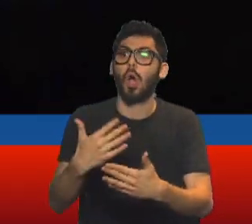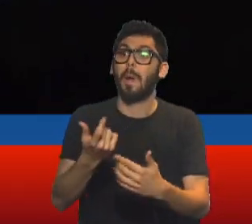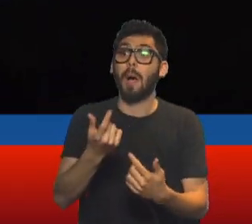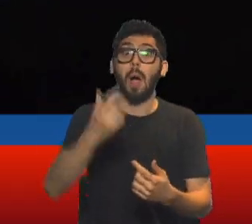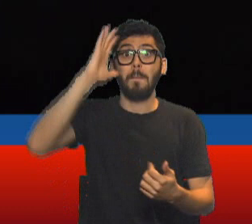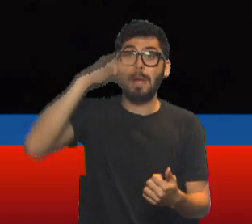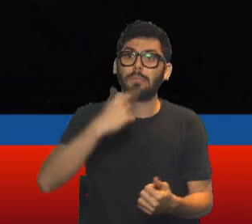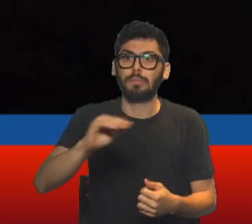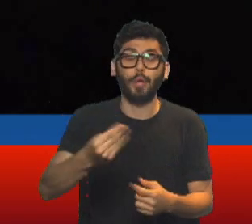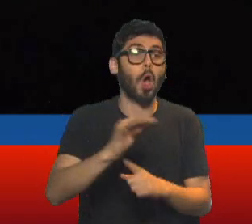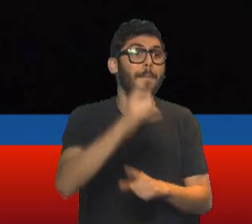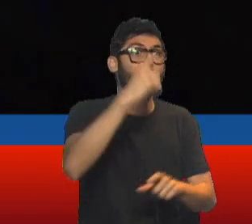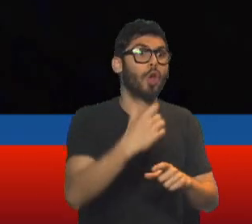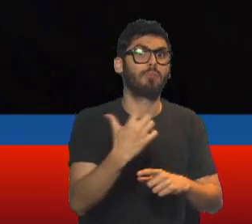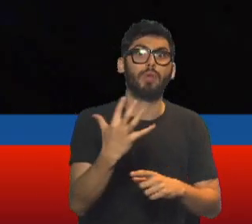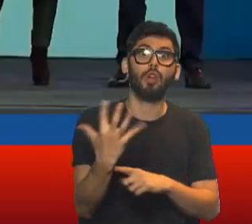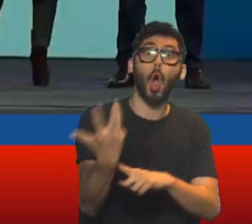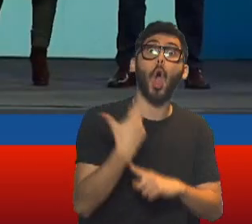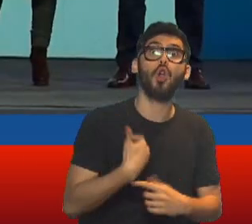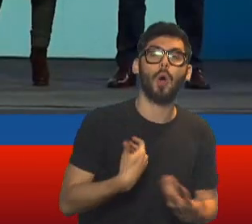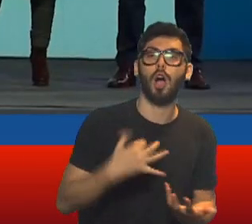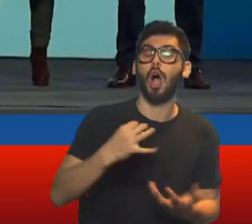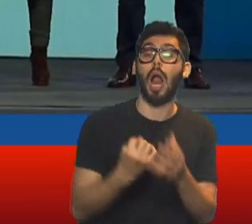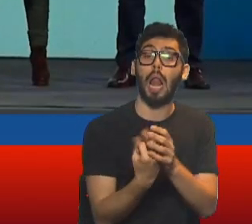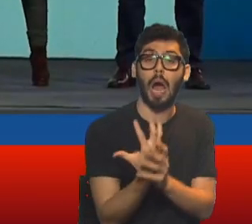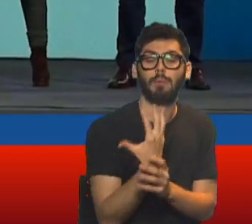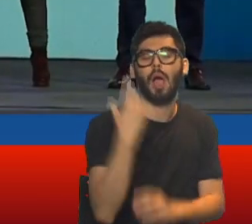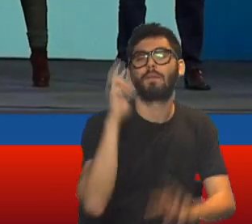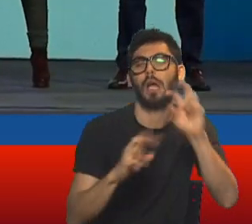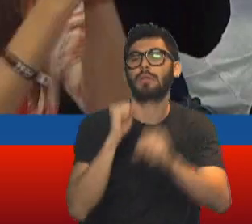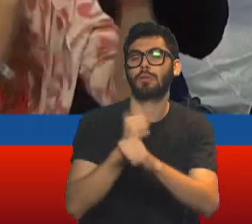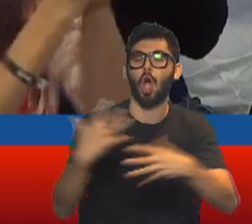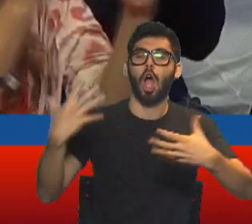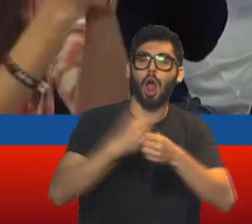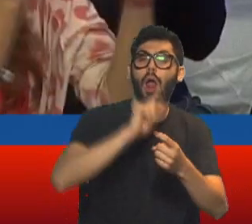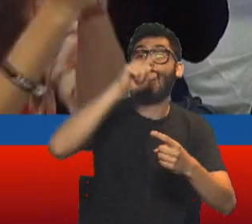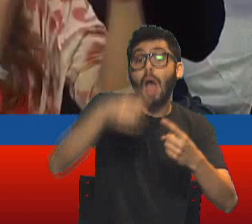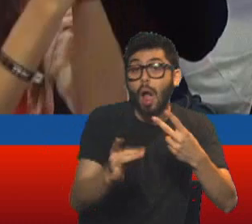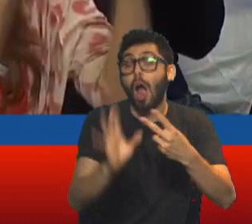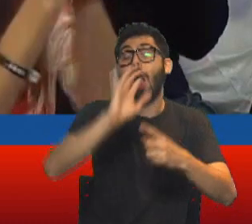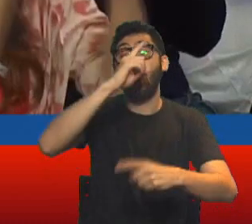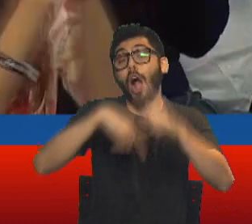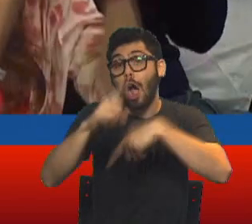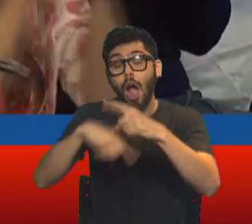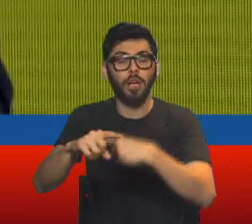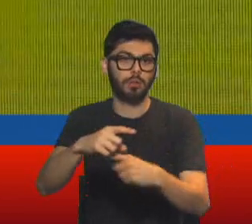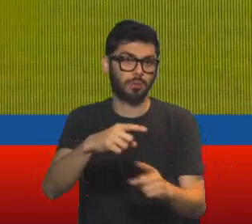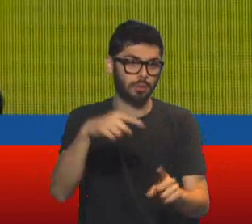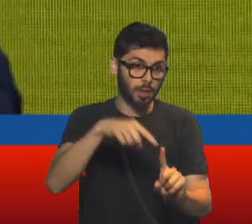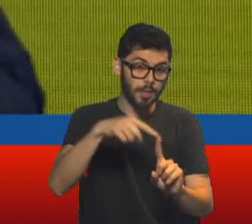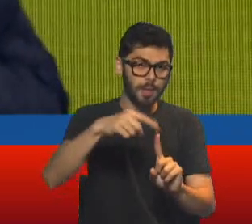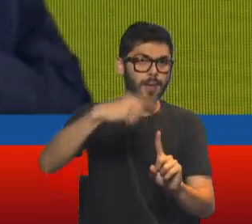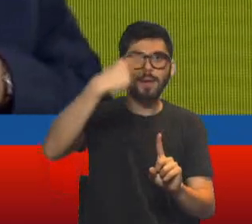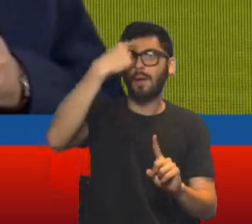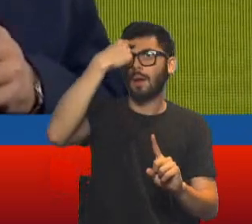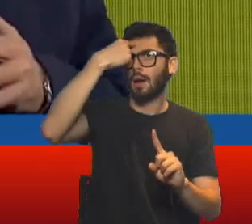lo robaron, el que se levanta a la mañana y hace 1000 penurias para llegar a buscar laburo, tomando colectivo, tren, etcétera, no tiene tan claro y no